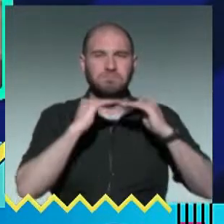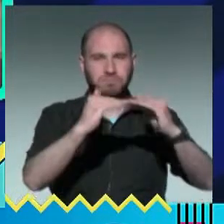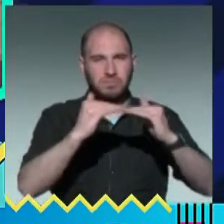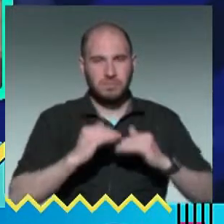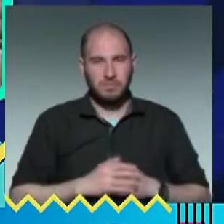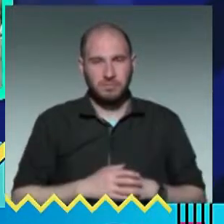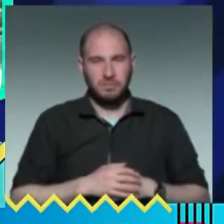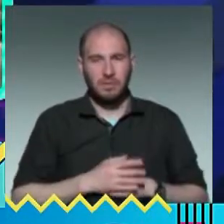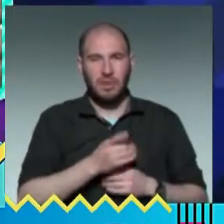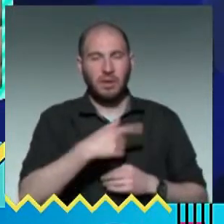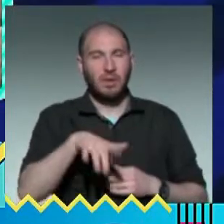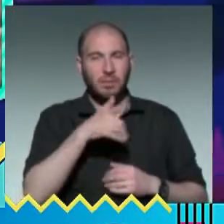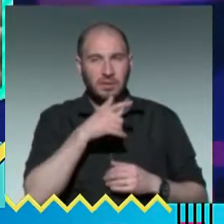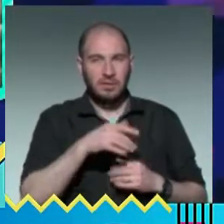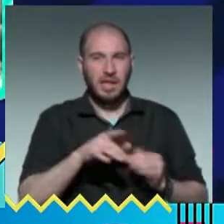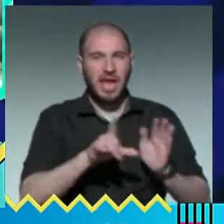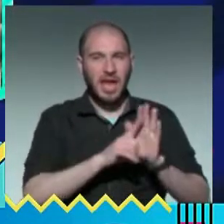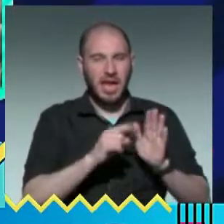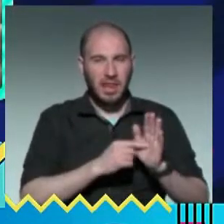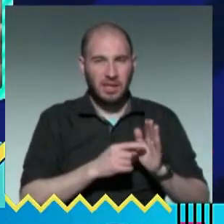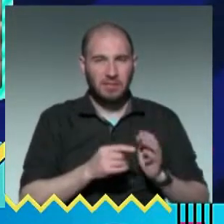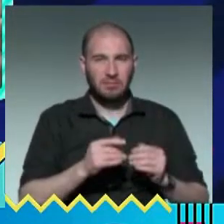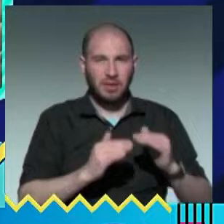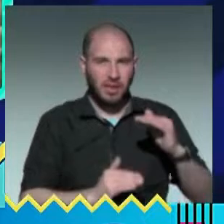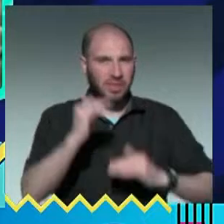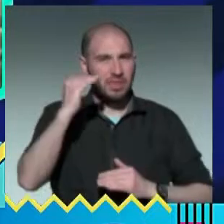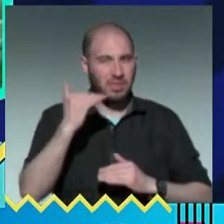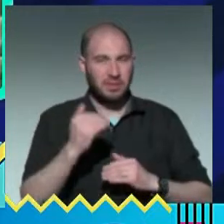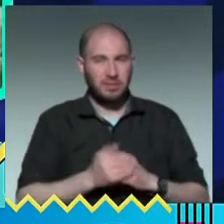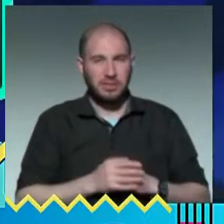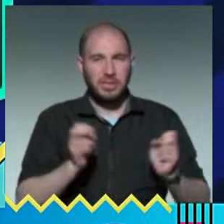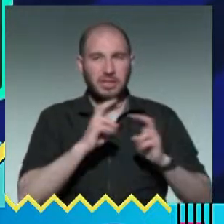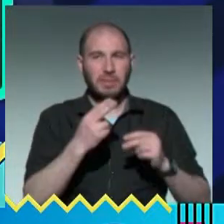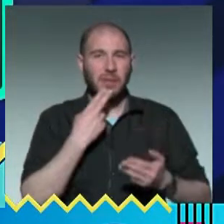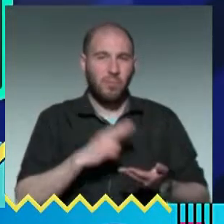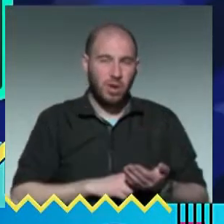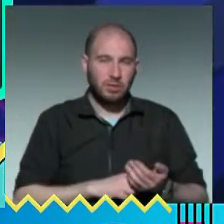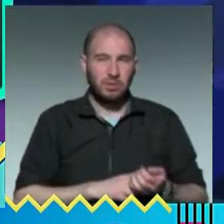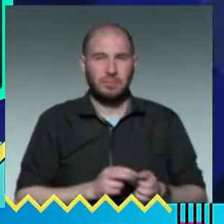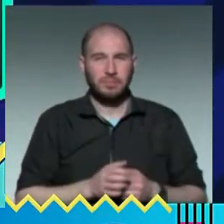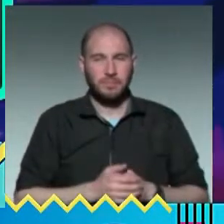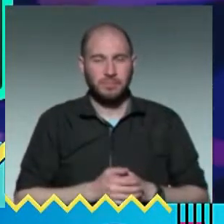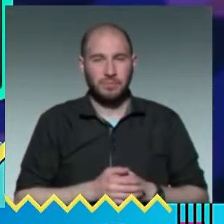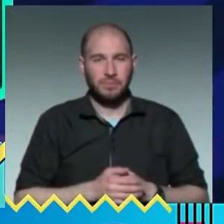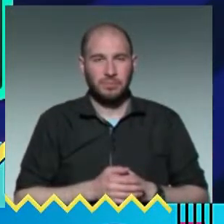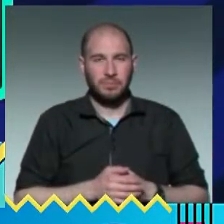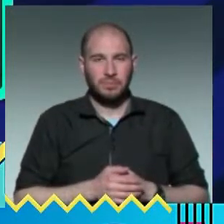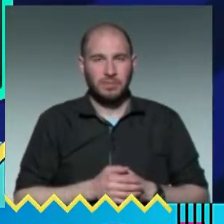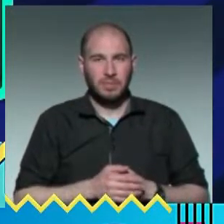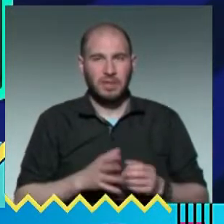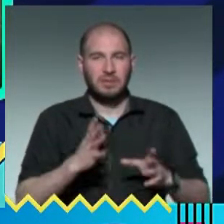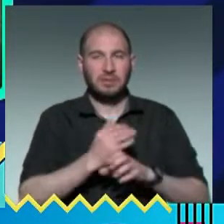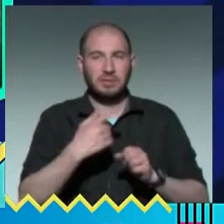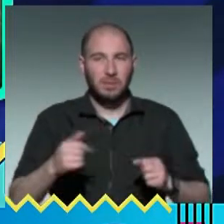equitativa. Nosotros vemos que hay rasgos en la ley que lo hacen desigual. Un poco en la parte impositiva, creemos que el rubro